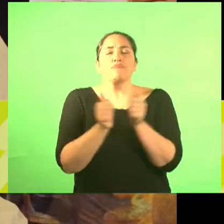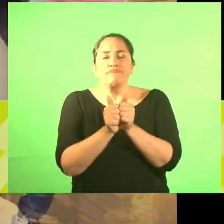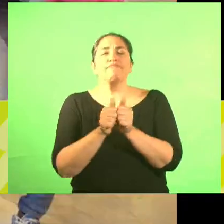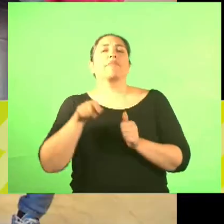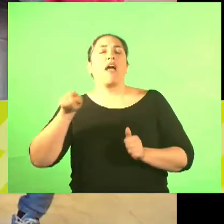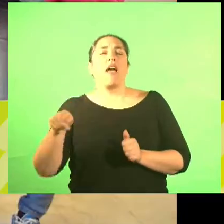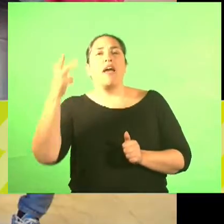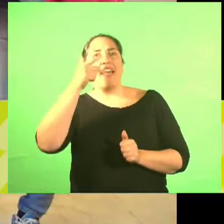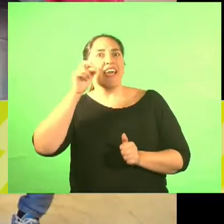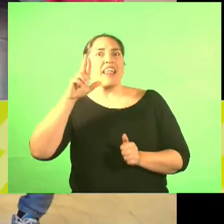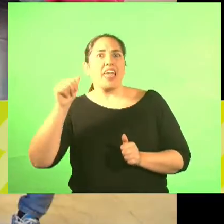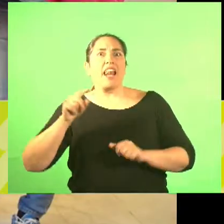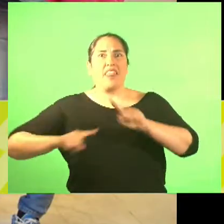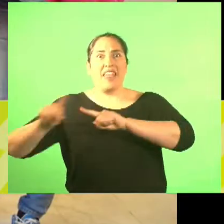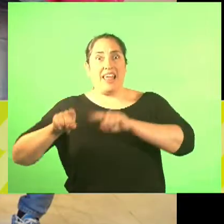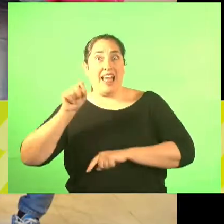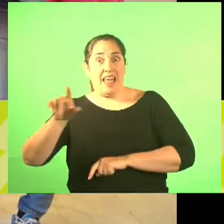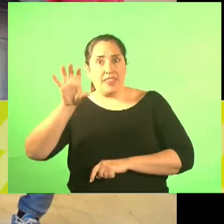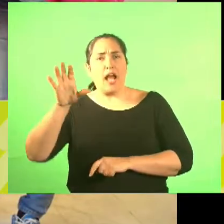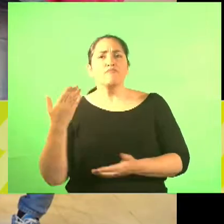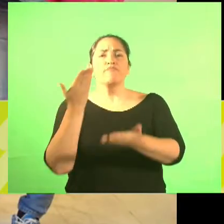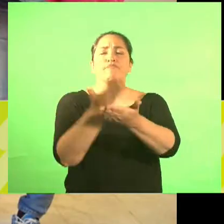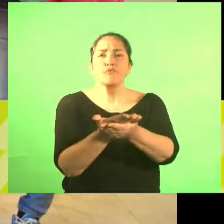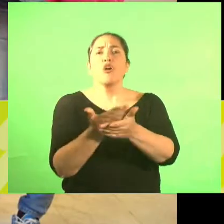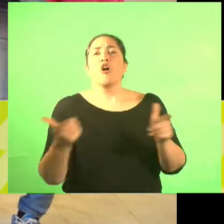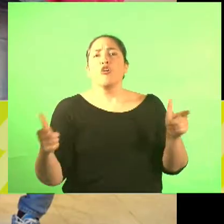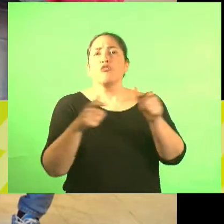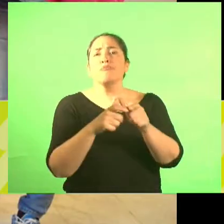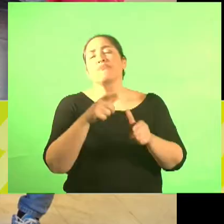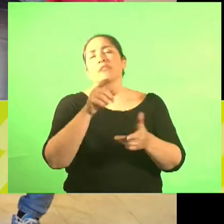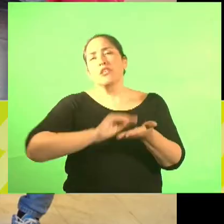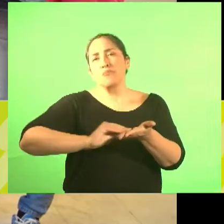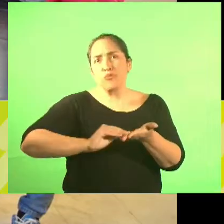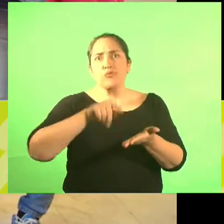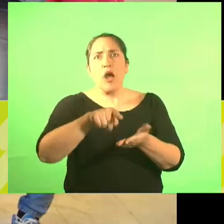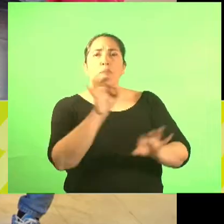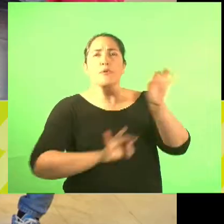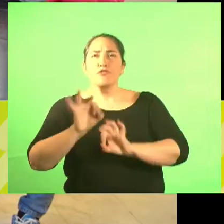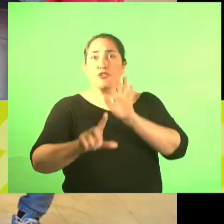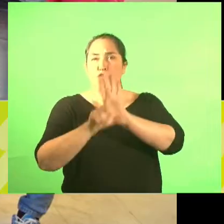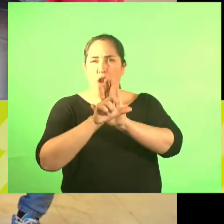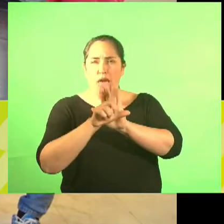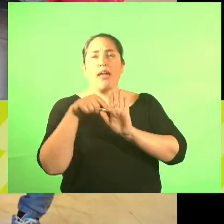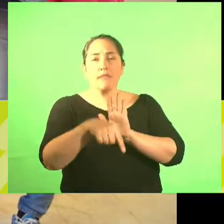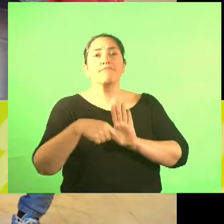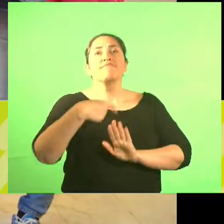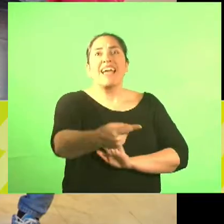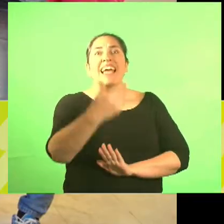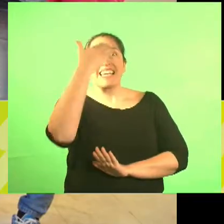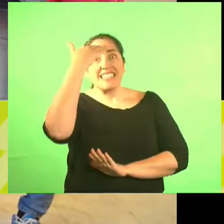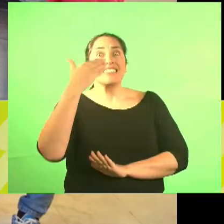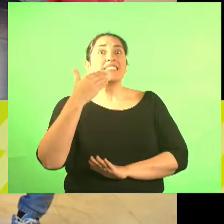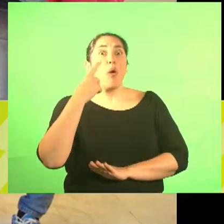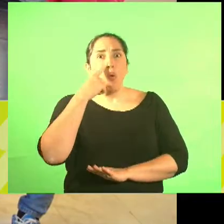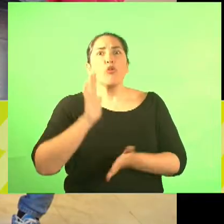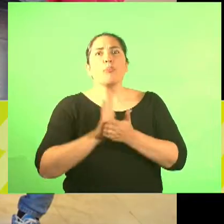Herrera, presentaron en la Honorable Cámara de Diputados el proyecto de ley que llama a instituir el 15 de junio como el